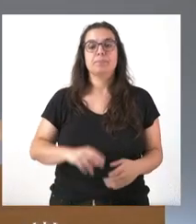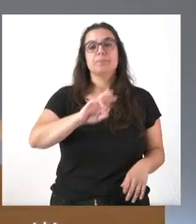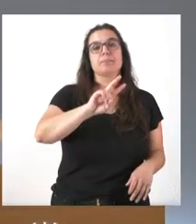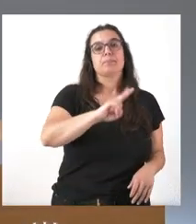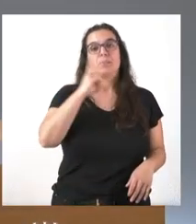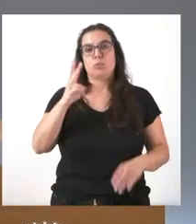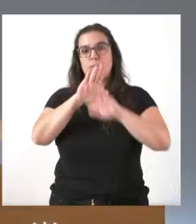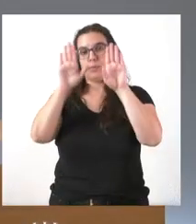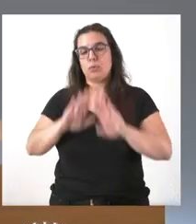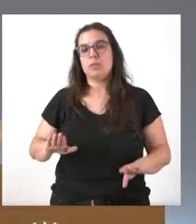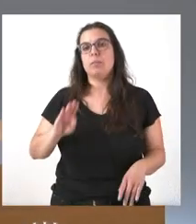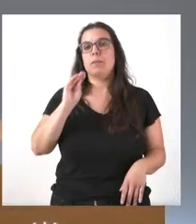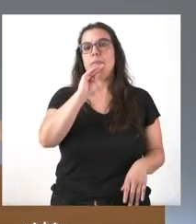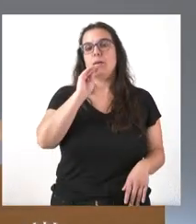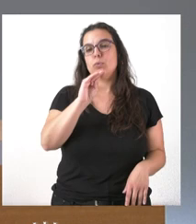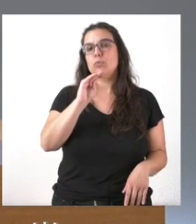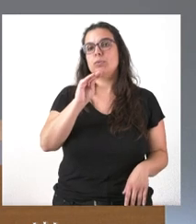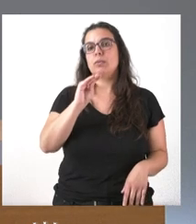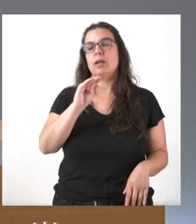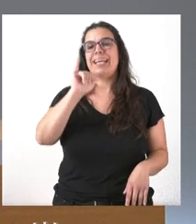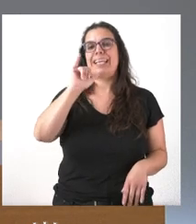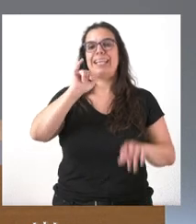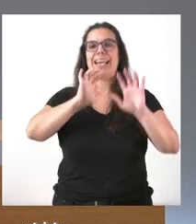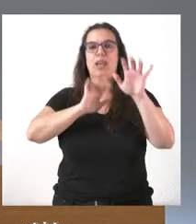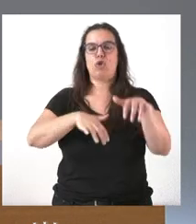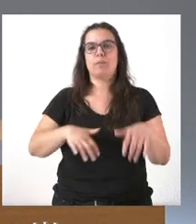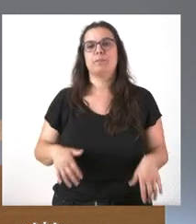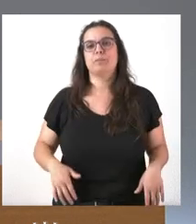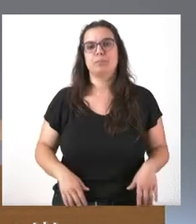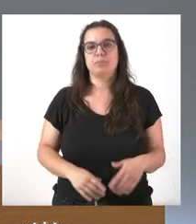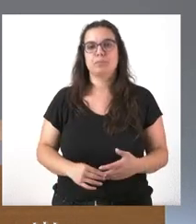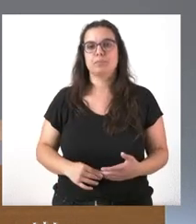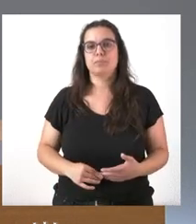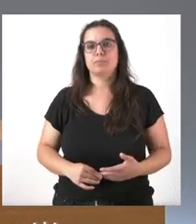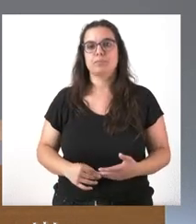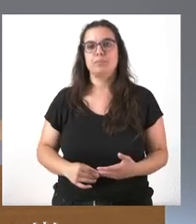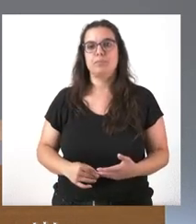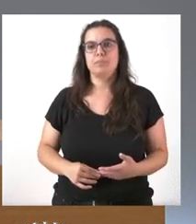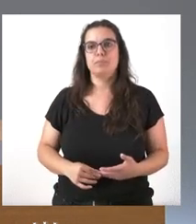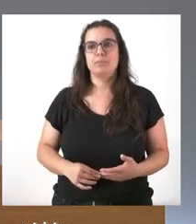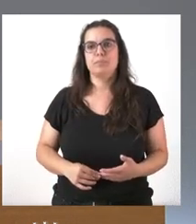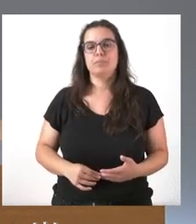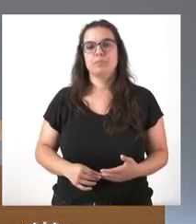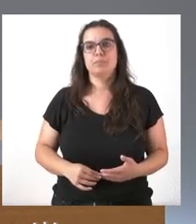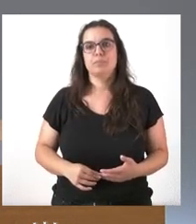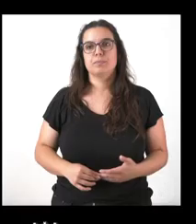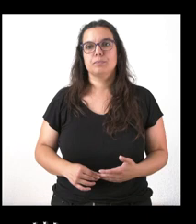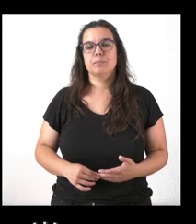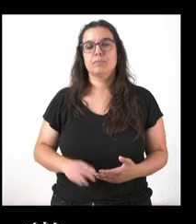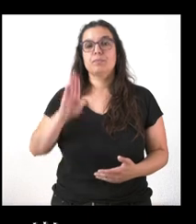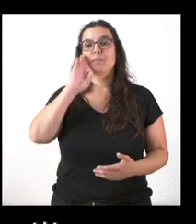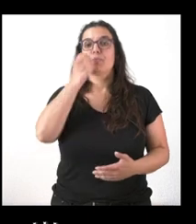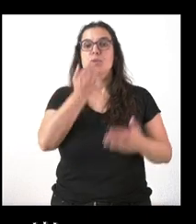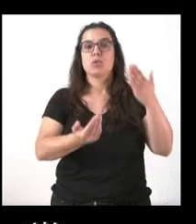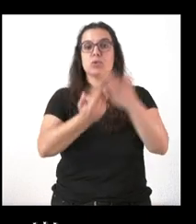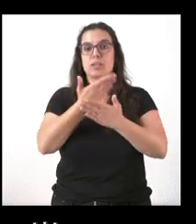la segunda y última intervención en este turno es para y León en concreto para Elizabeth Alba Elizabeth Buenos días Hola